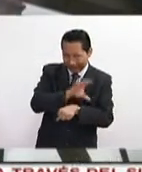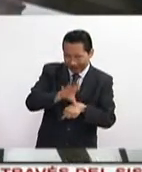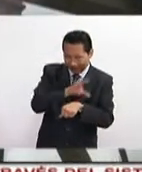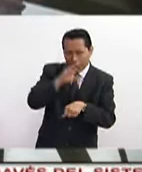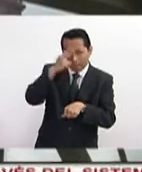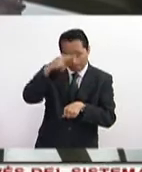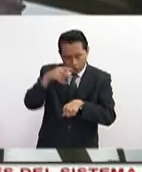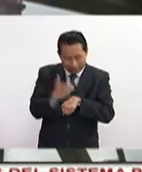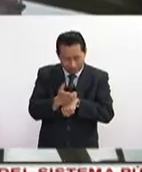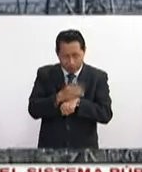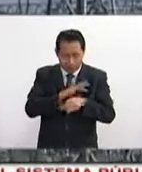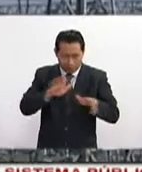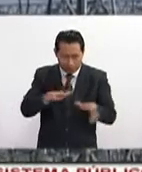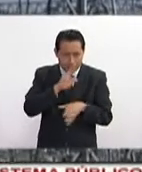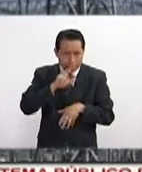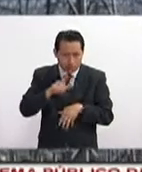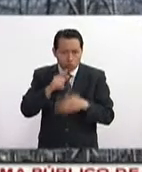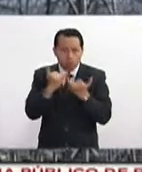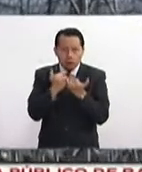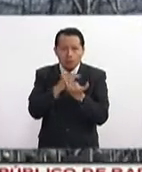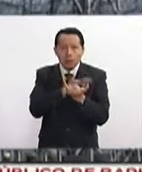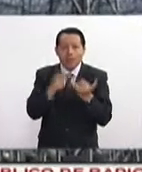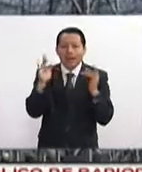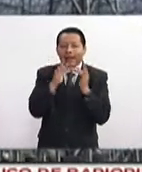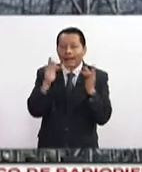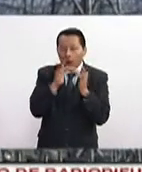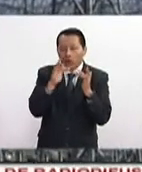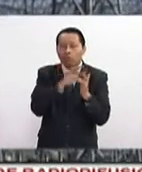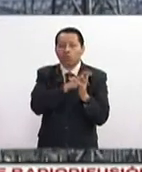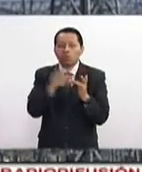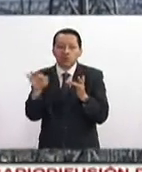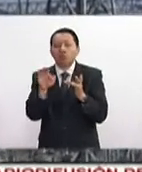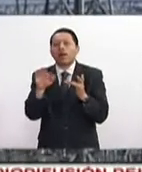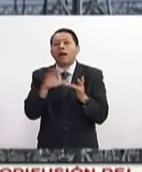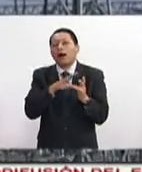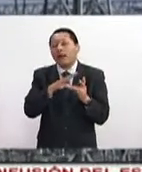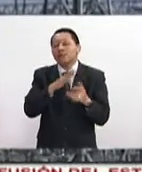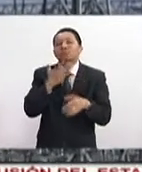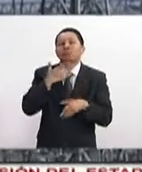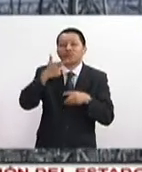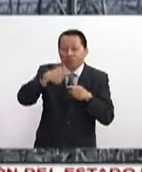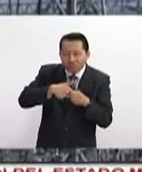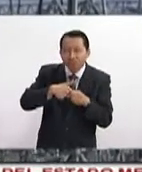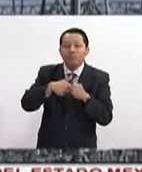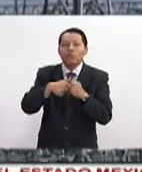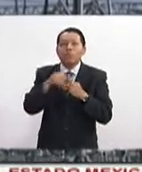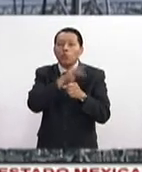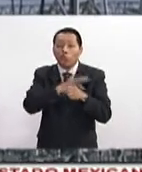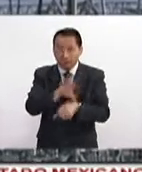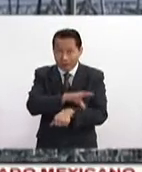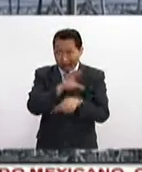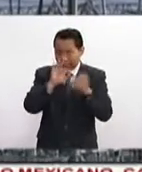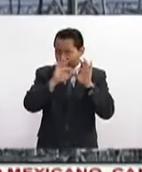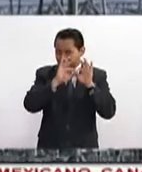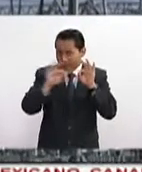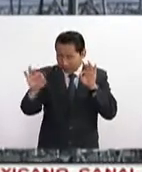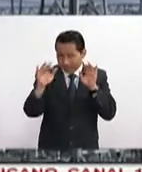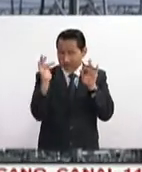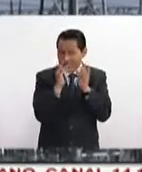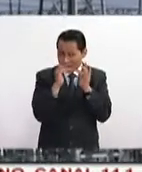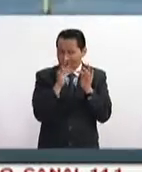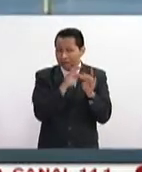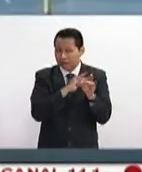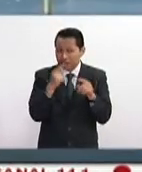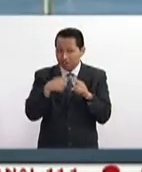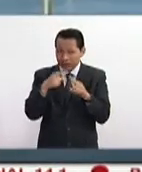México-Estados Unidos, incrementar la interconexión de infraestructura como ductos de hidrocarburos, líneas de transmisión eléctrica transfronteriza